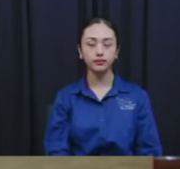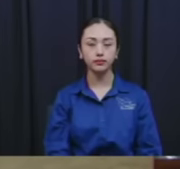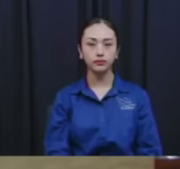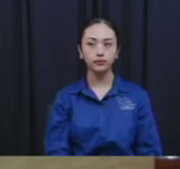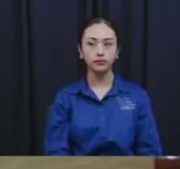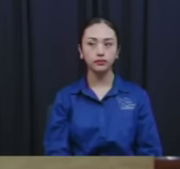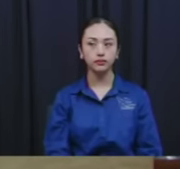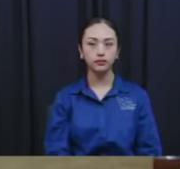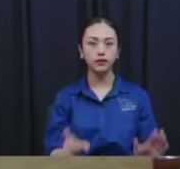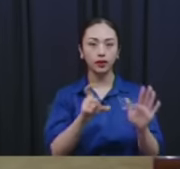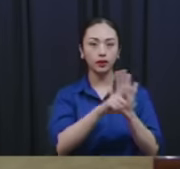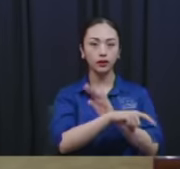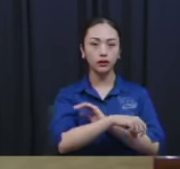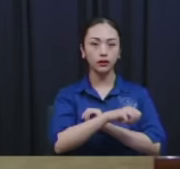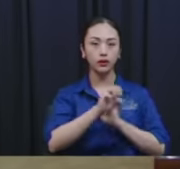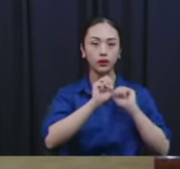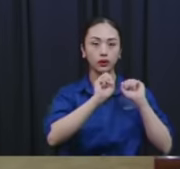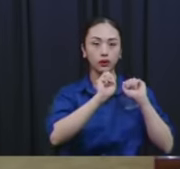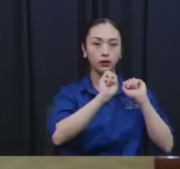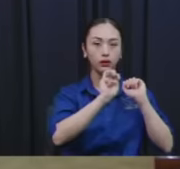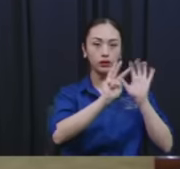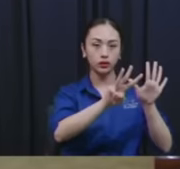82 yo